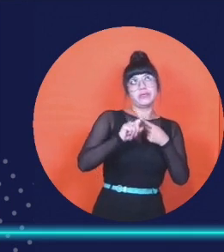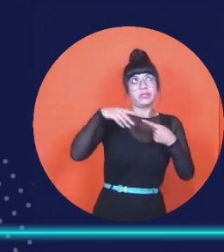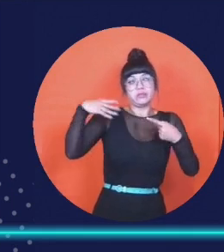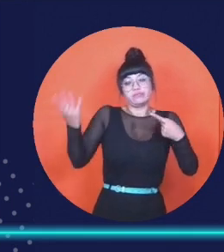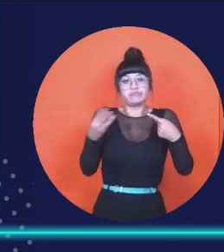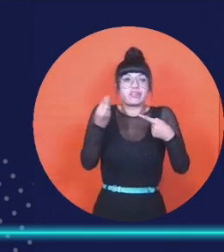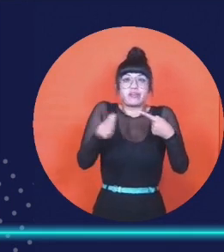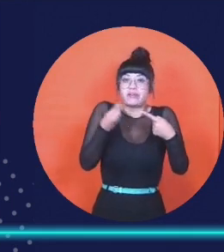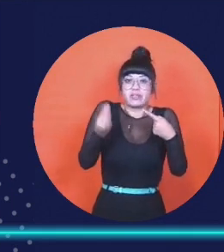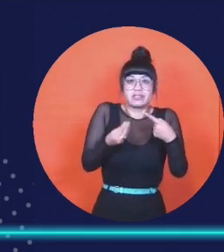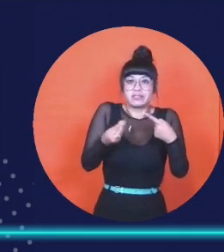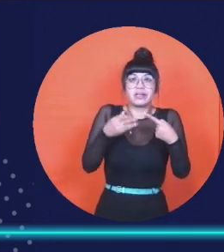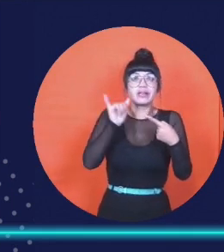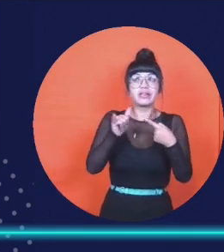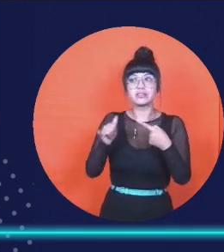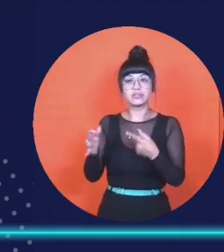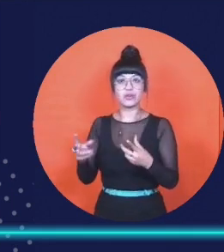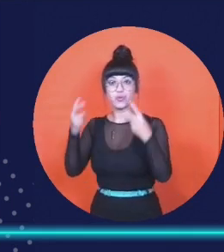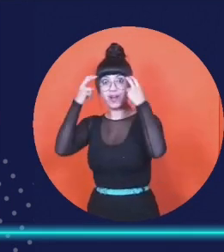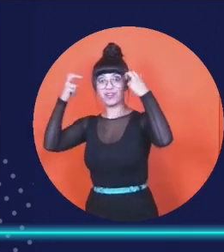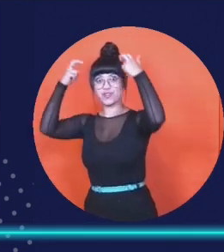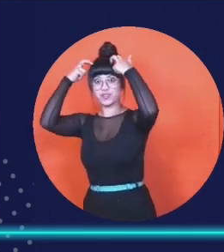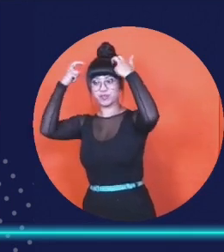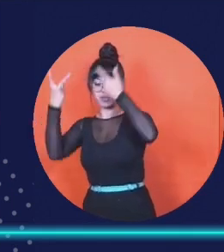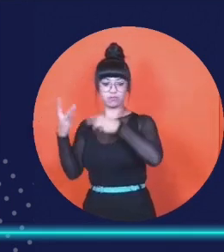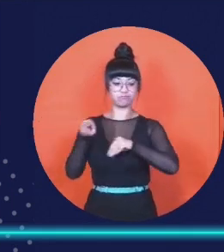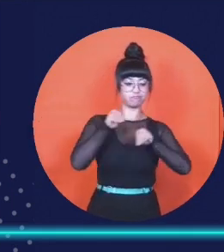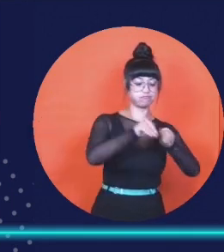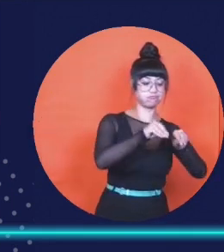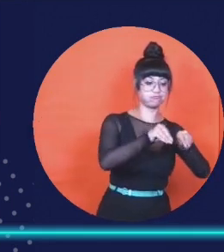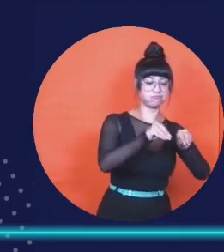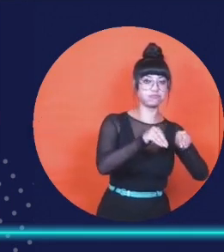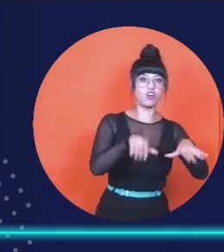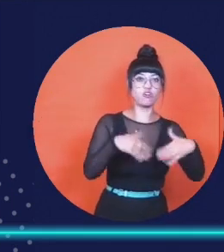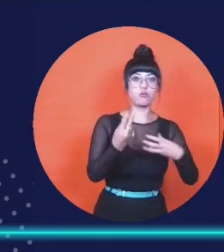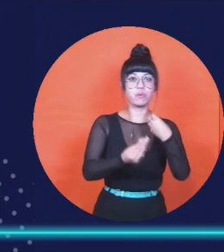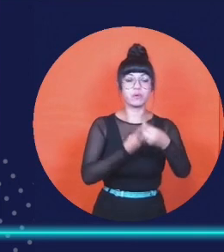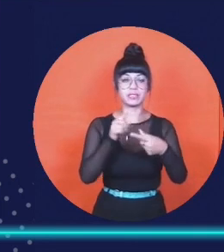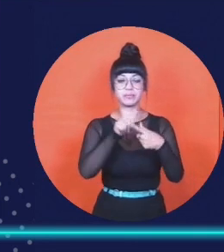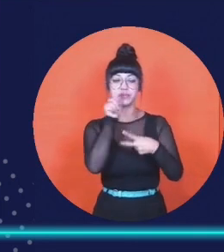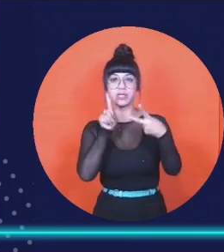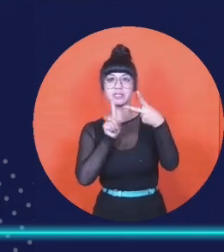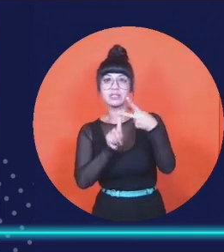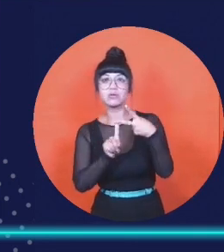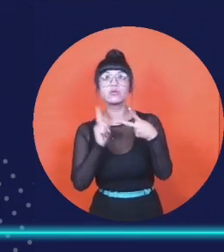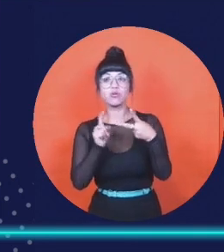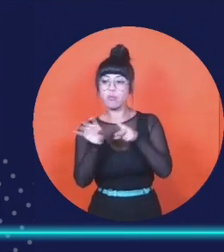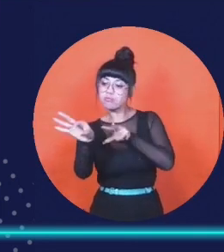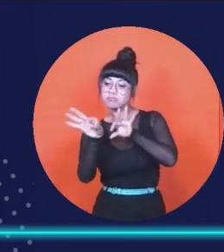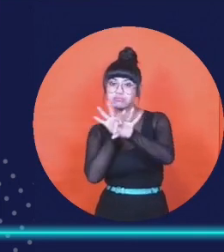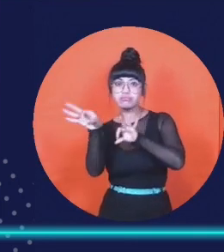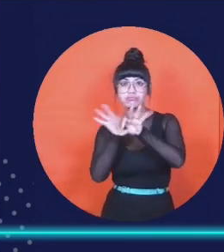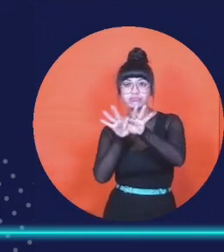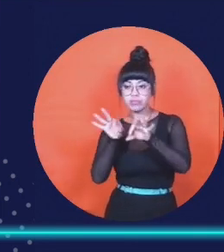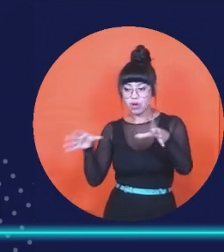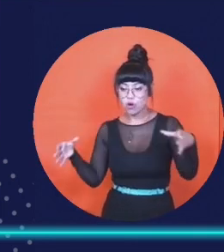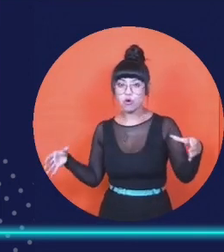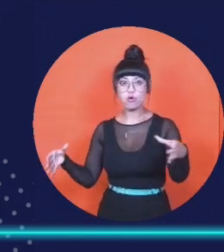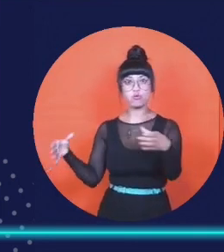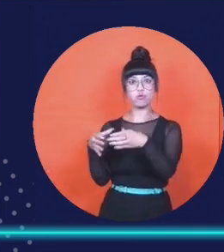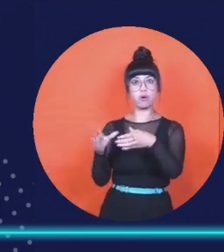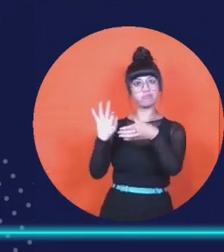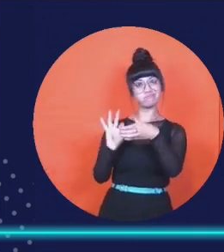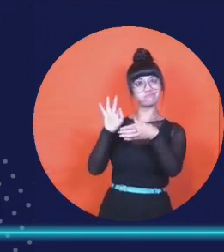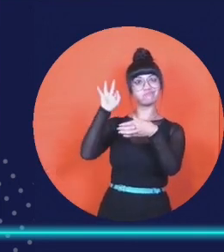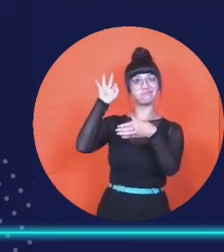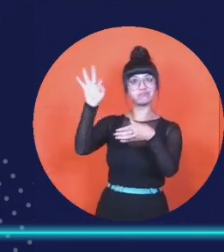vamos a hacer para transferir todo el conocimiento que nos hace falta aprender? ¿Cómo vamos a refinar los procesos de selección para hacerlos en conjunto y para de verdad lograr